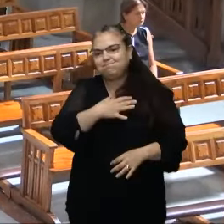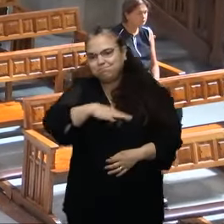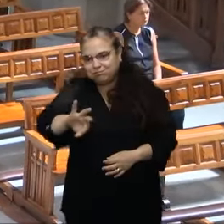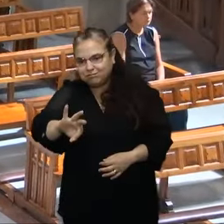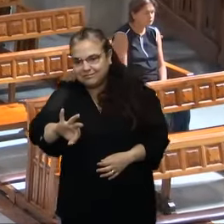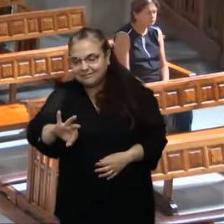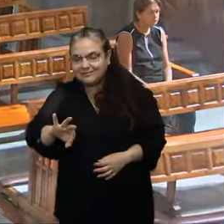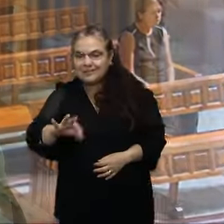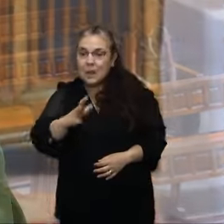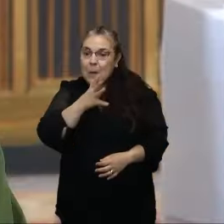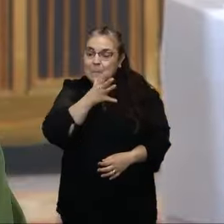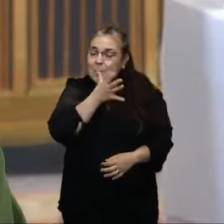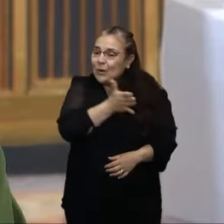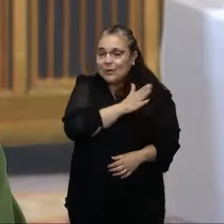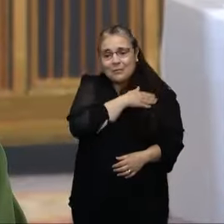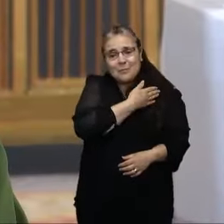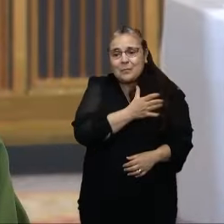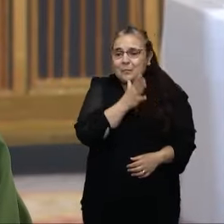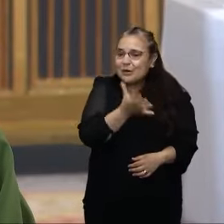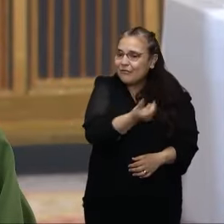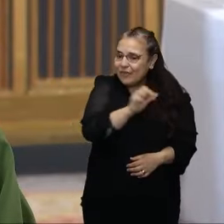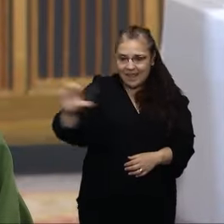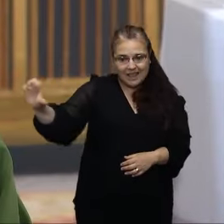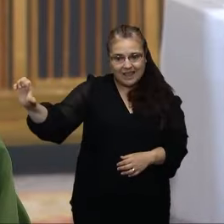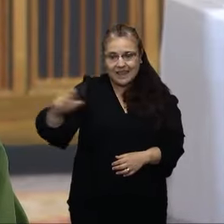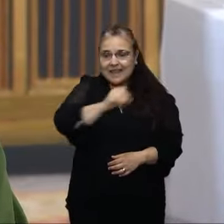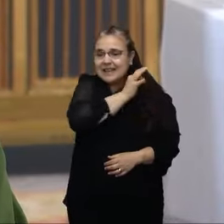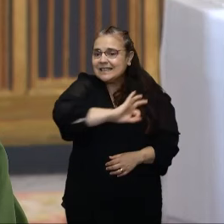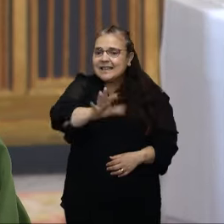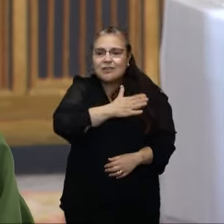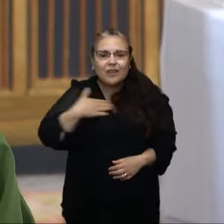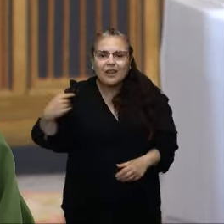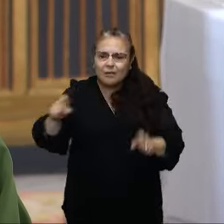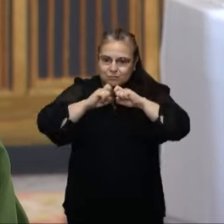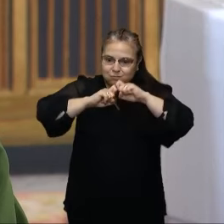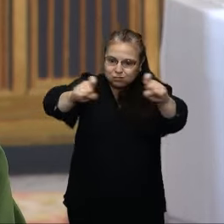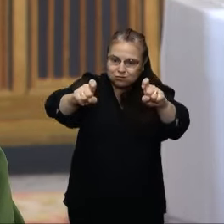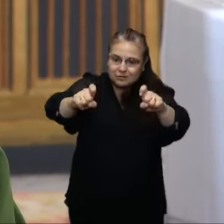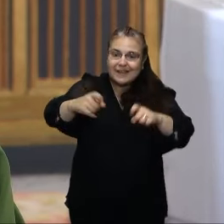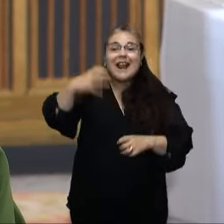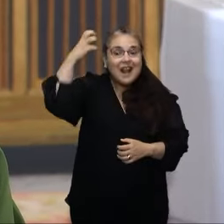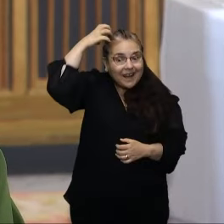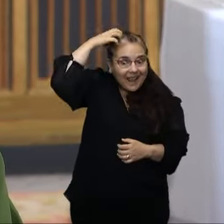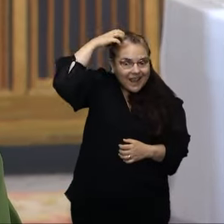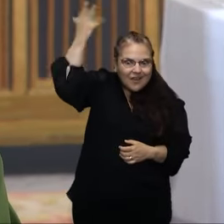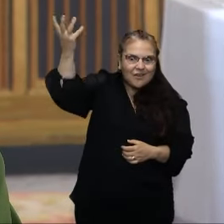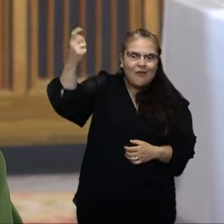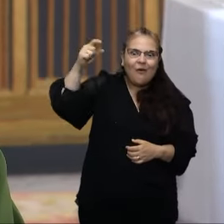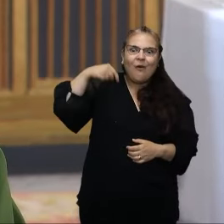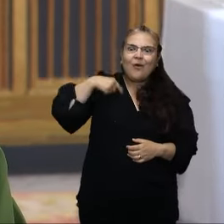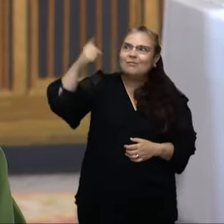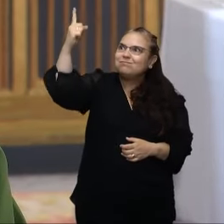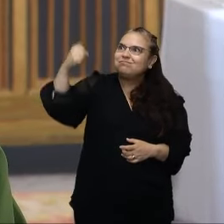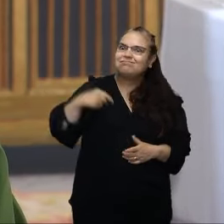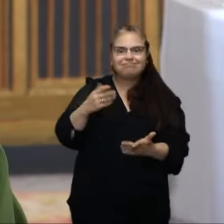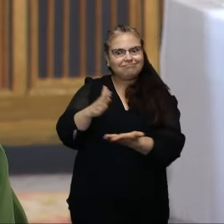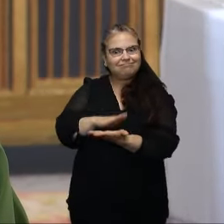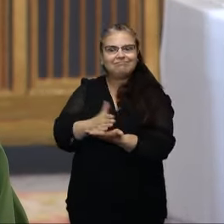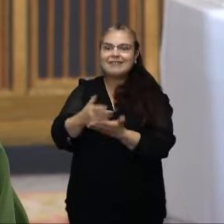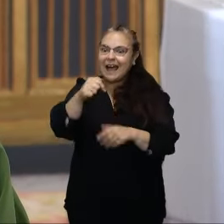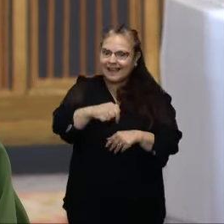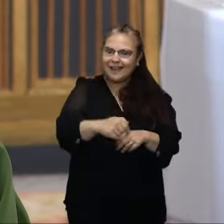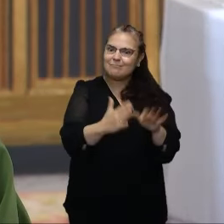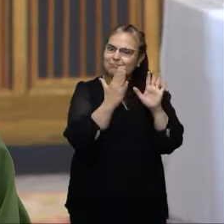Porque conmovido también por la fe, el Señor quiere anunciar ante los demás que el reino de Dios está presente por medio de Él